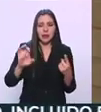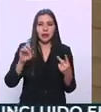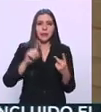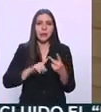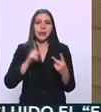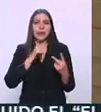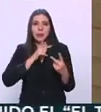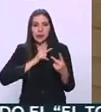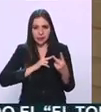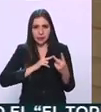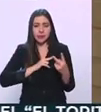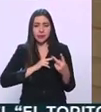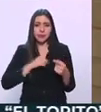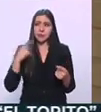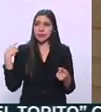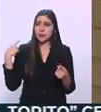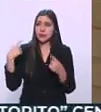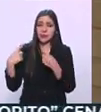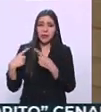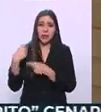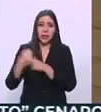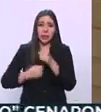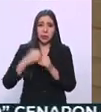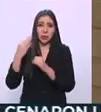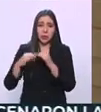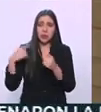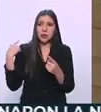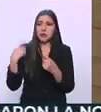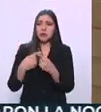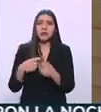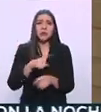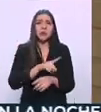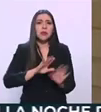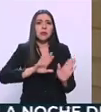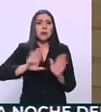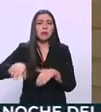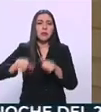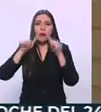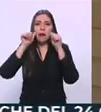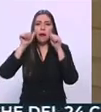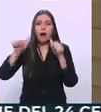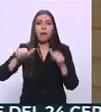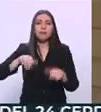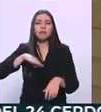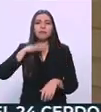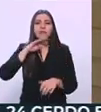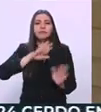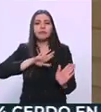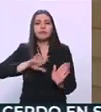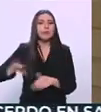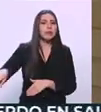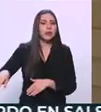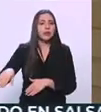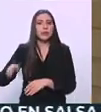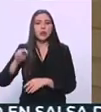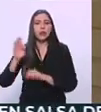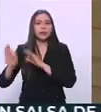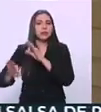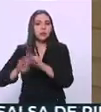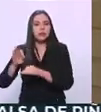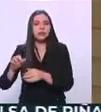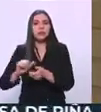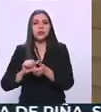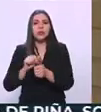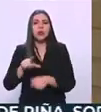que en los últimos años quedaron totalmente desatendidas y en lugar de